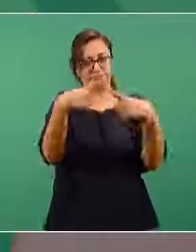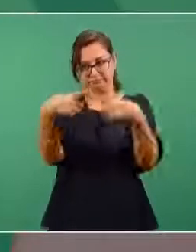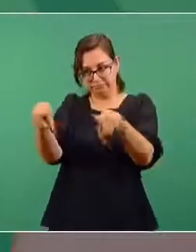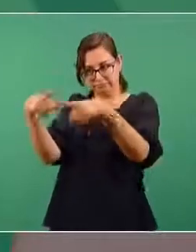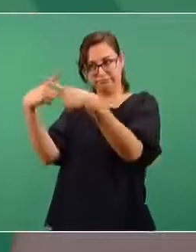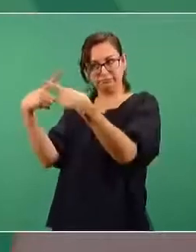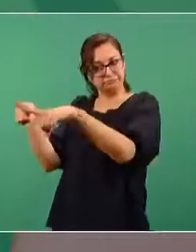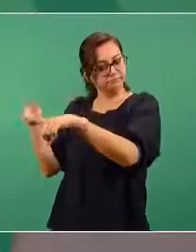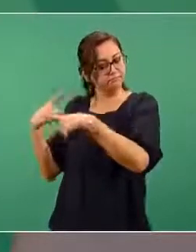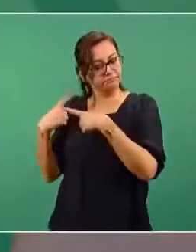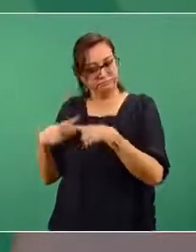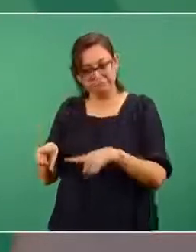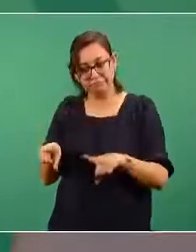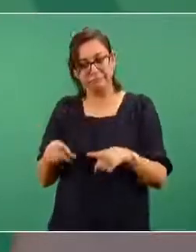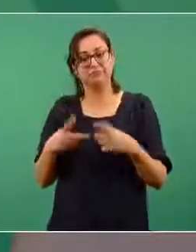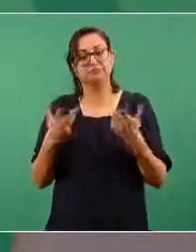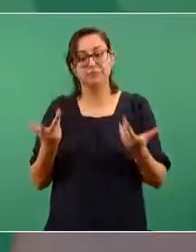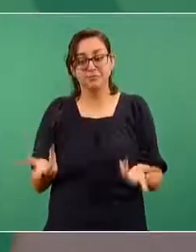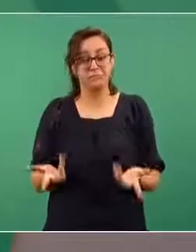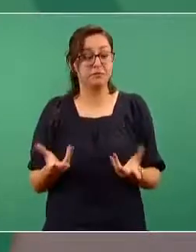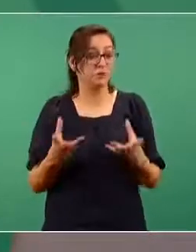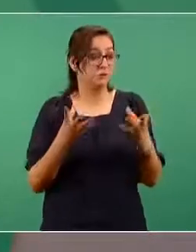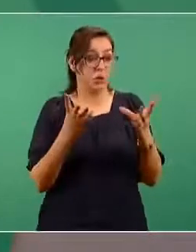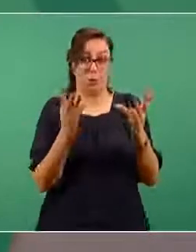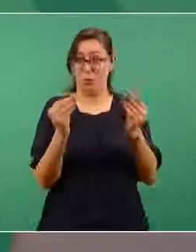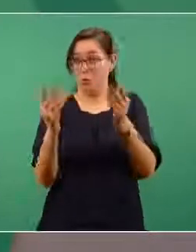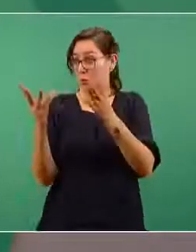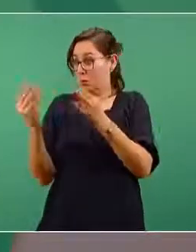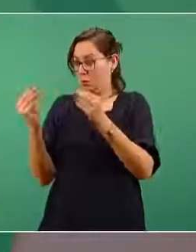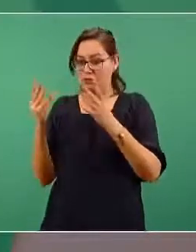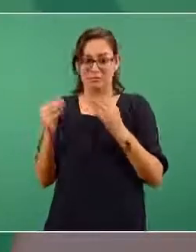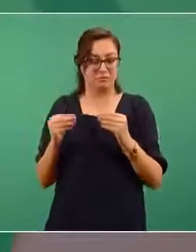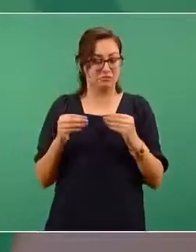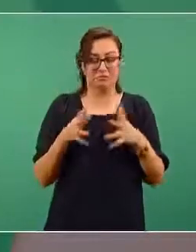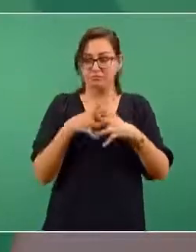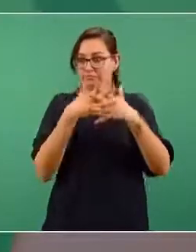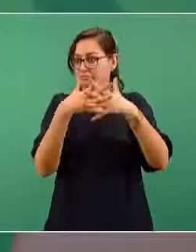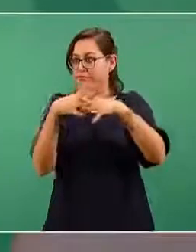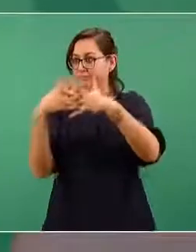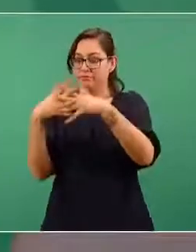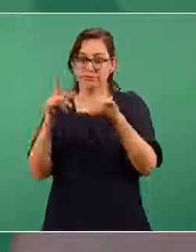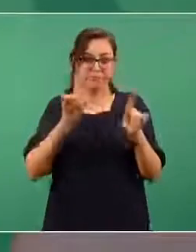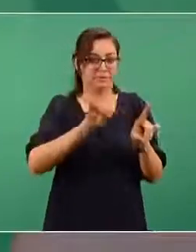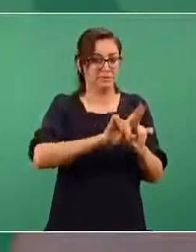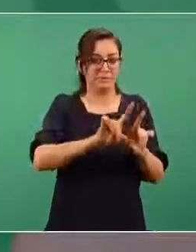COVID han sido también muy diversas en sus presentaciones.